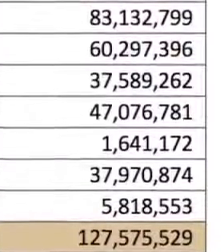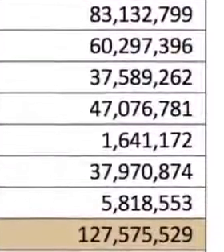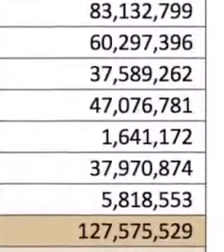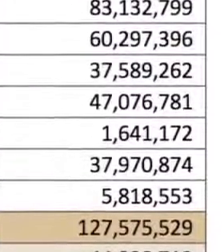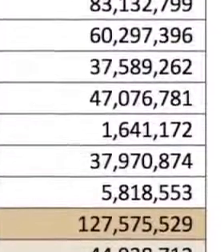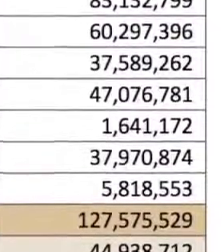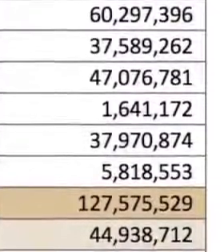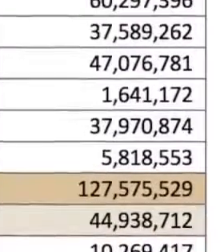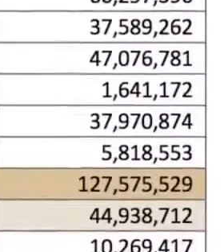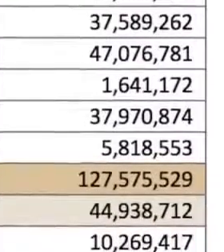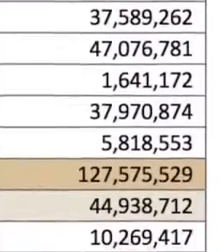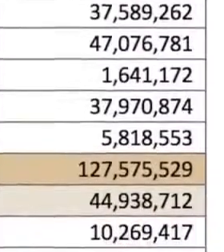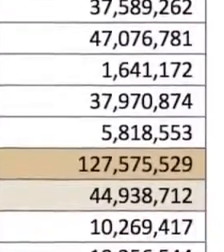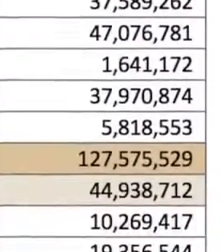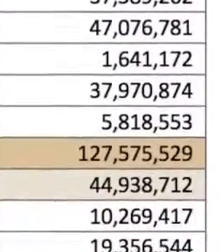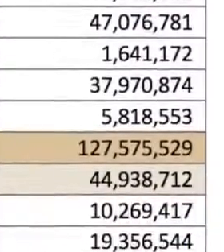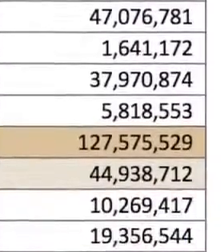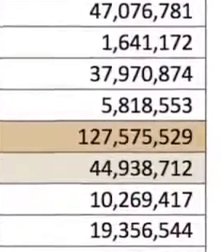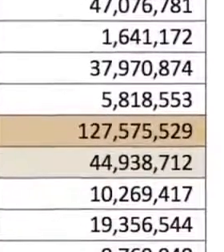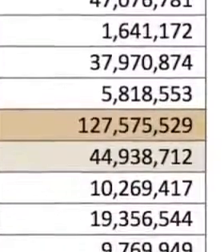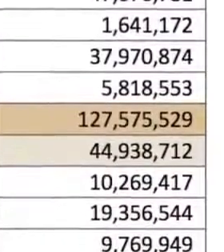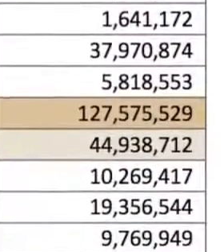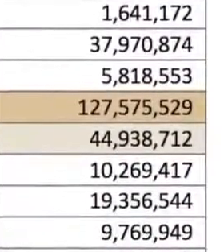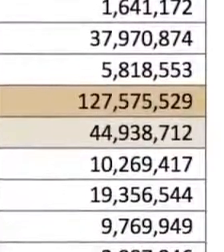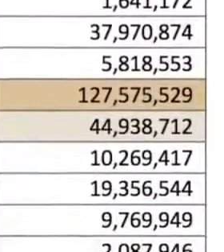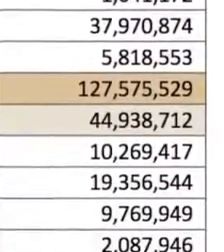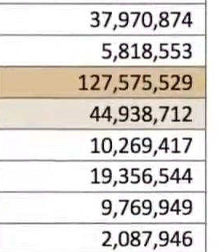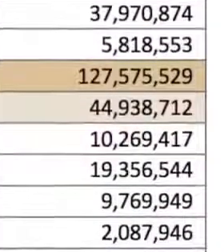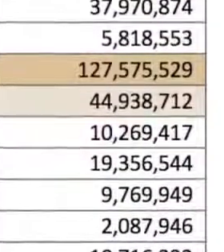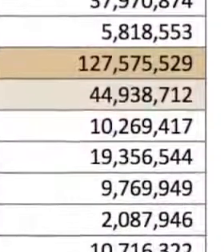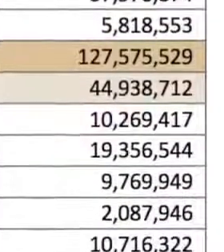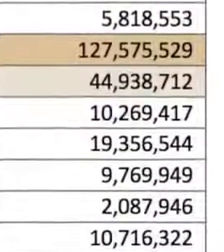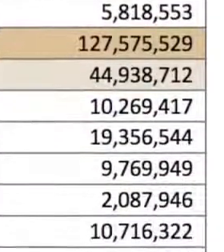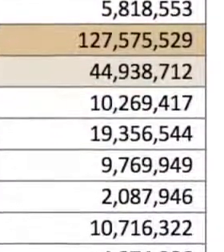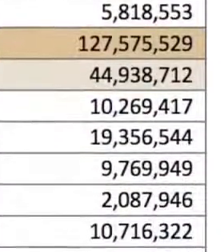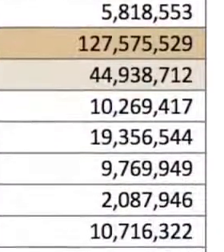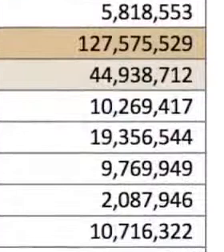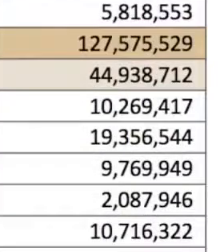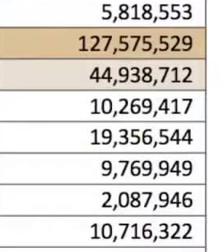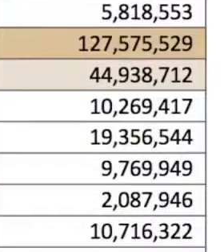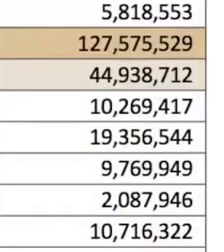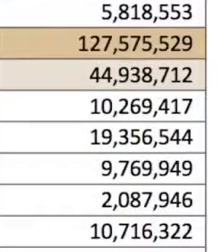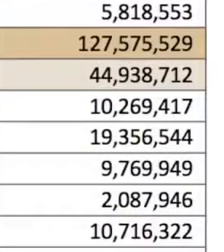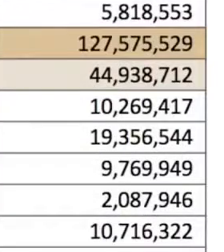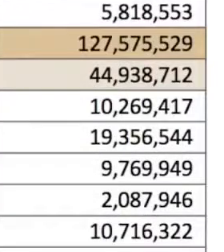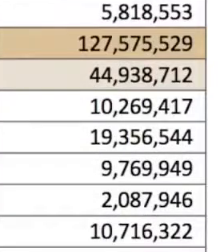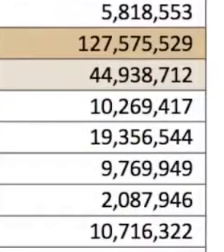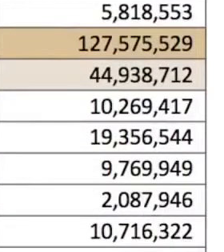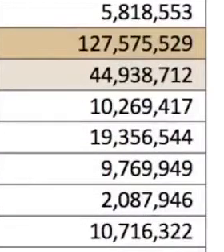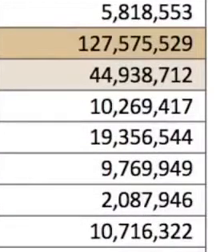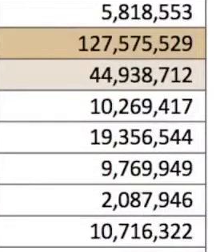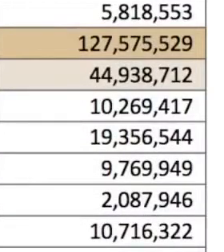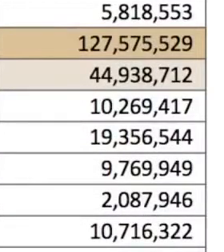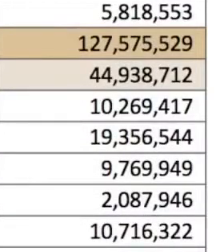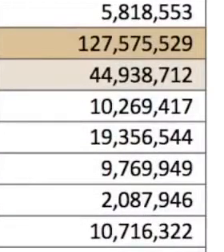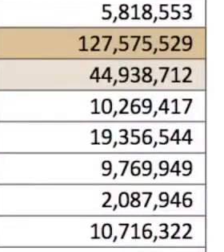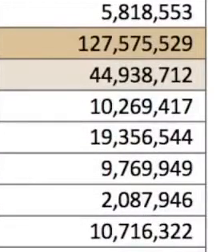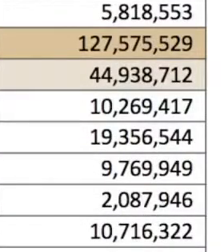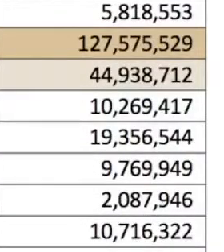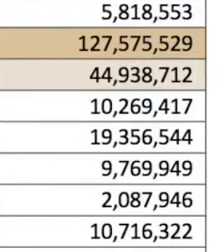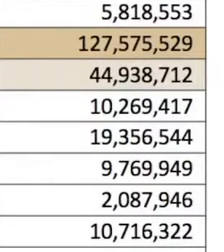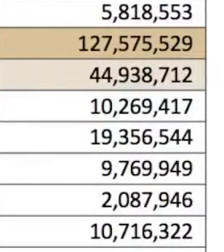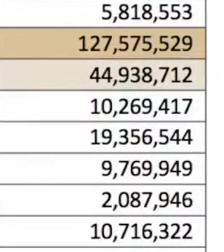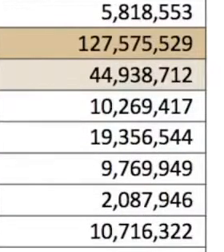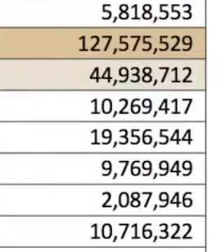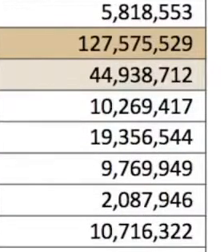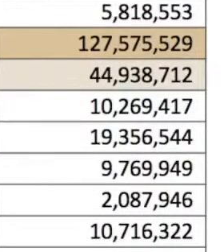Rusia, Alemania, etcétera. Ningún país de América Latina hasta llegar a México, por eso es claro que somos el primer país. Hasta el corte de ayer nosotros teníamos 43,960